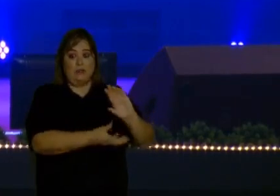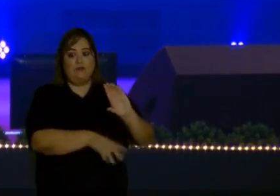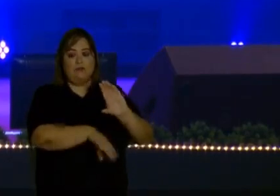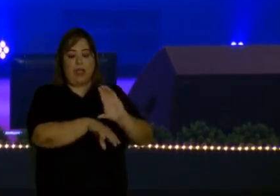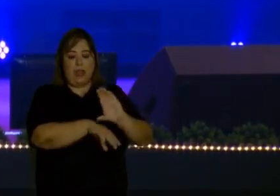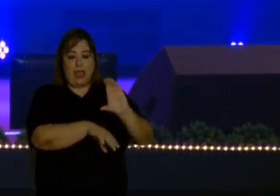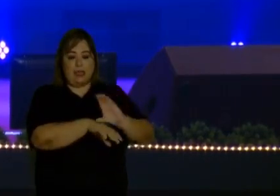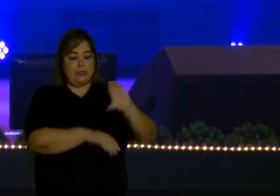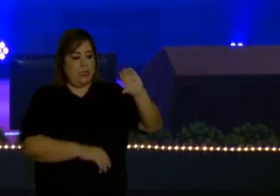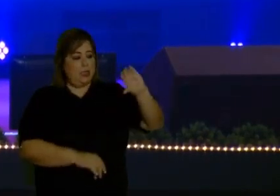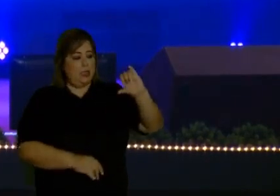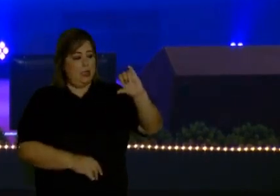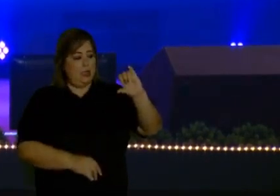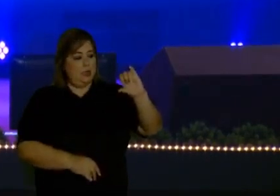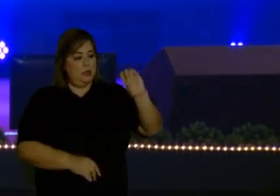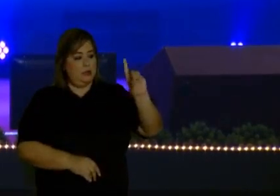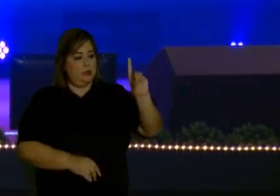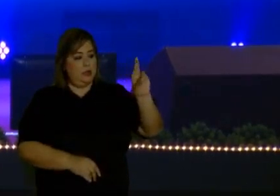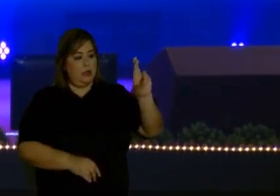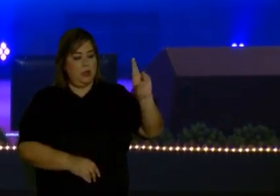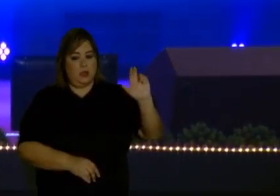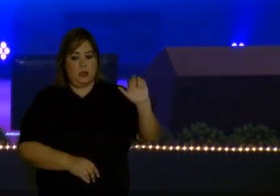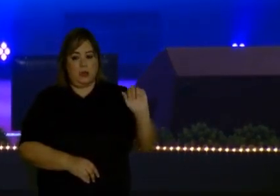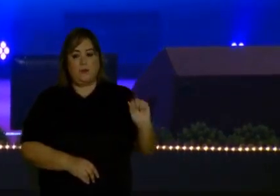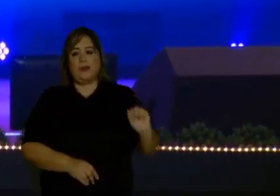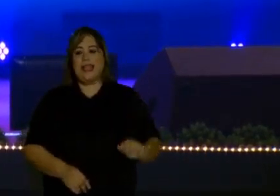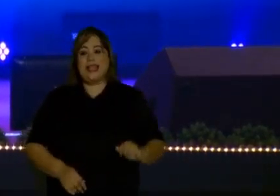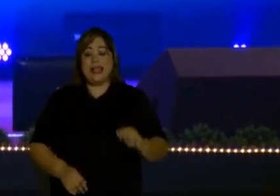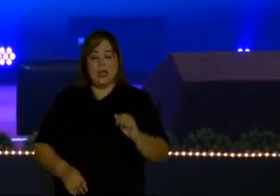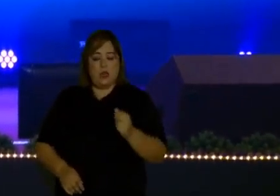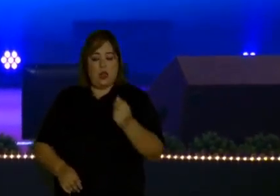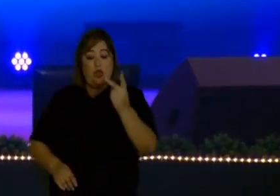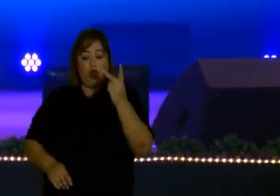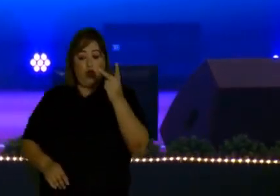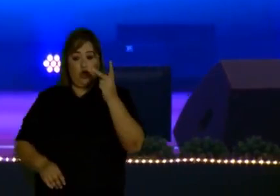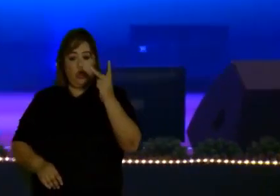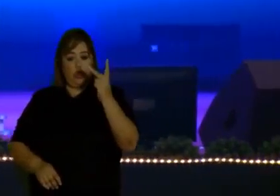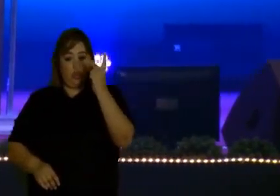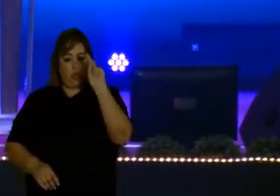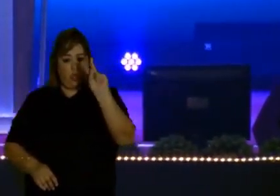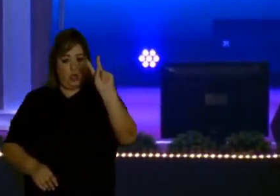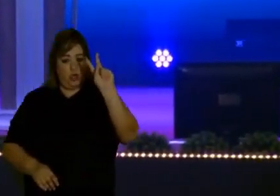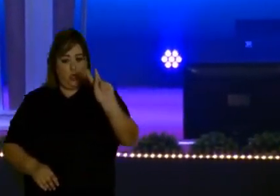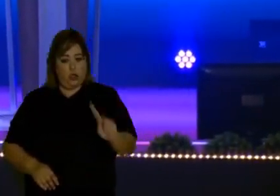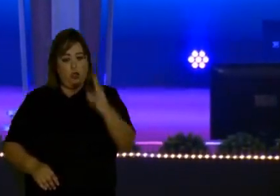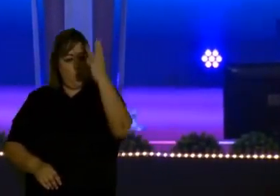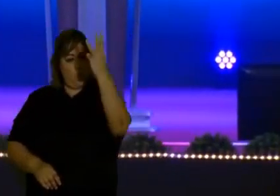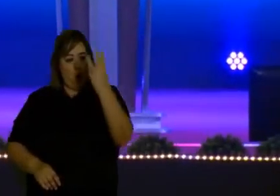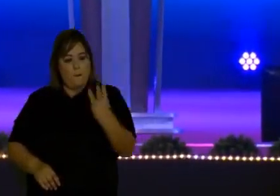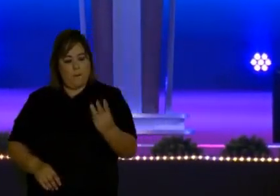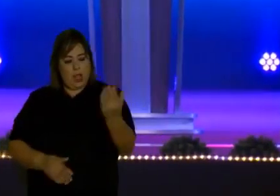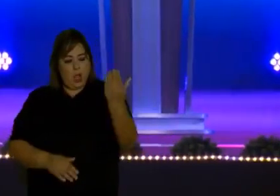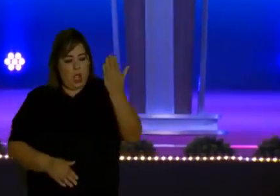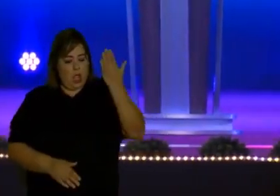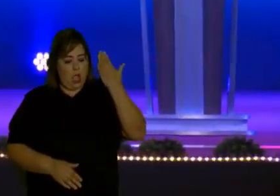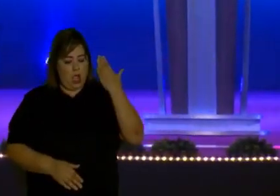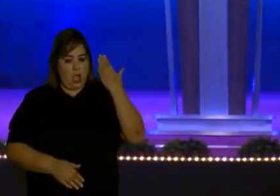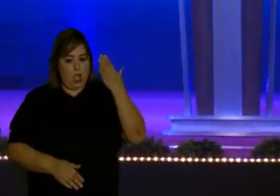testimonio breve. Recientemente, hace dos miércoles, el pastor de nosotros, tenemos una iglesia en